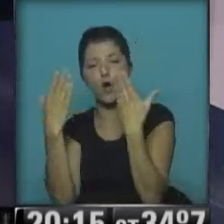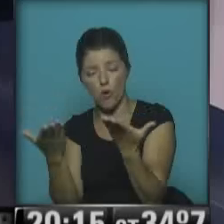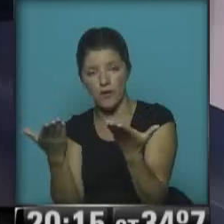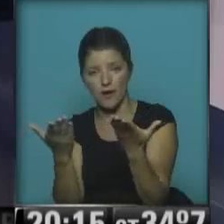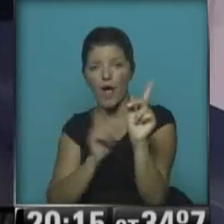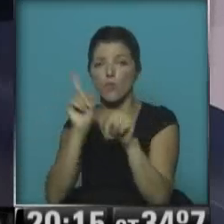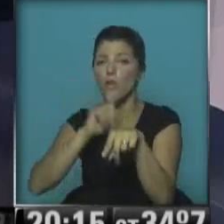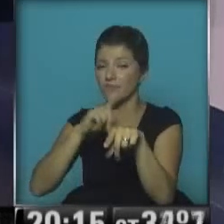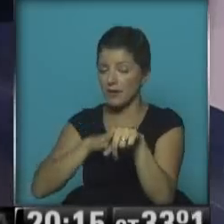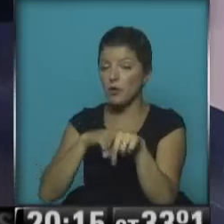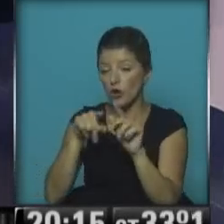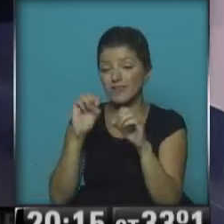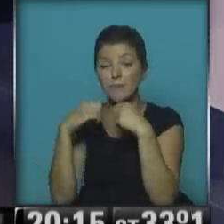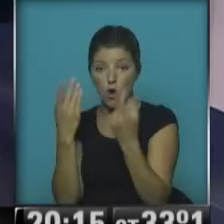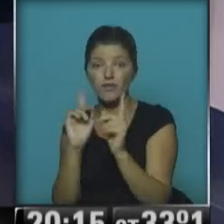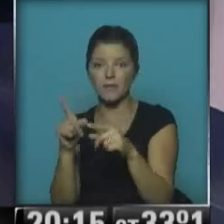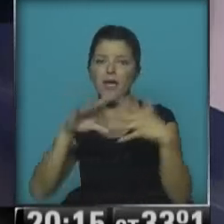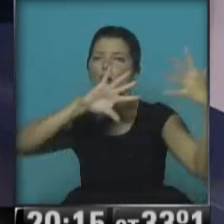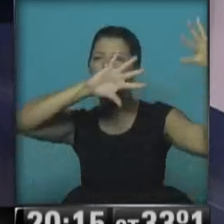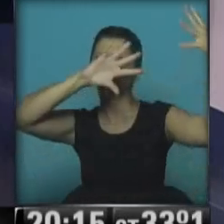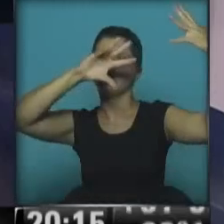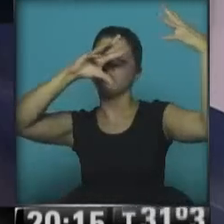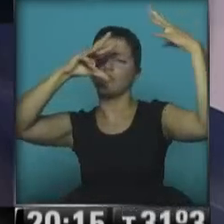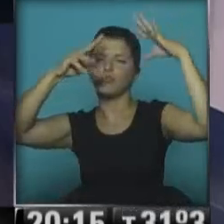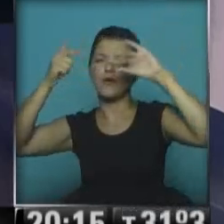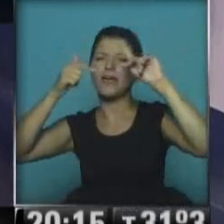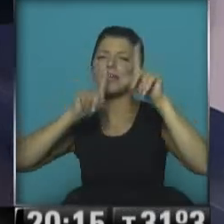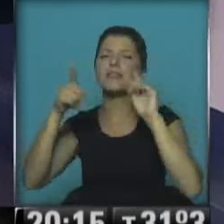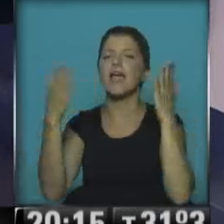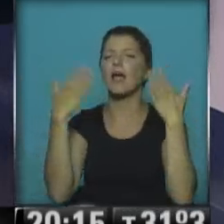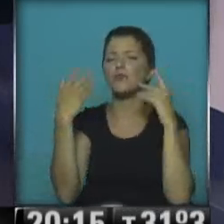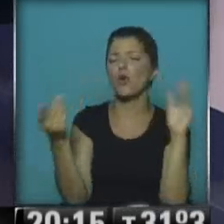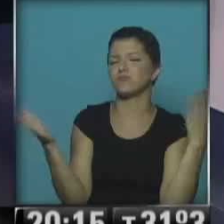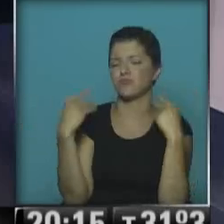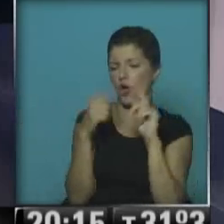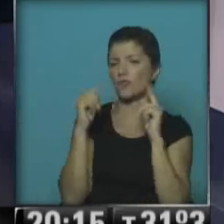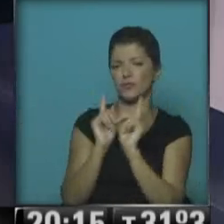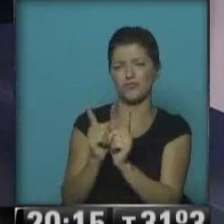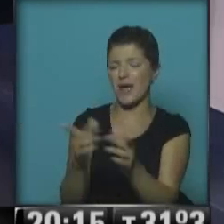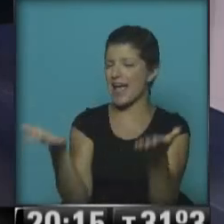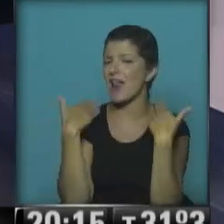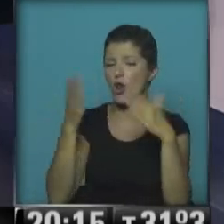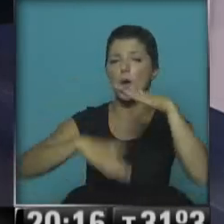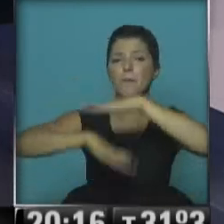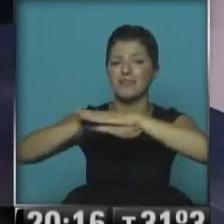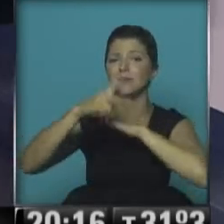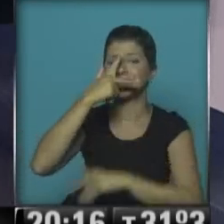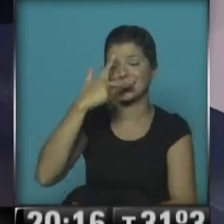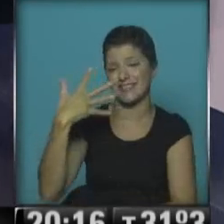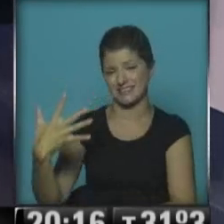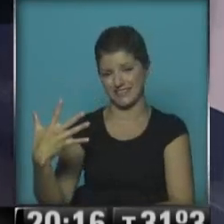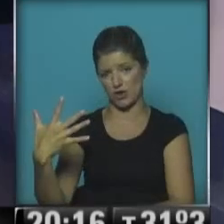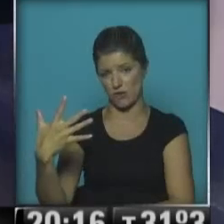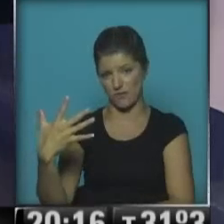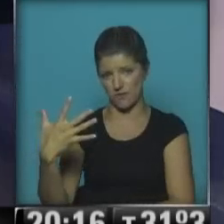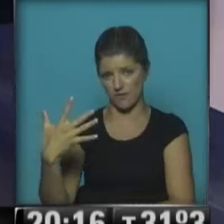forma temporal y con ese mejoramiento tendremos nubosidad variable y no habrá cambio de masa de aire, por lo tanto seguirá el tiempo muy caluroso con máximas de hasta 35